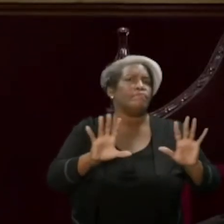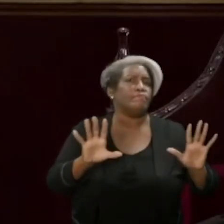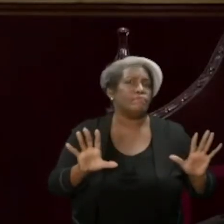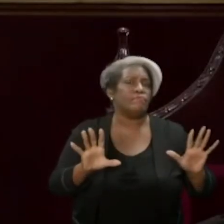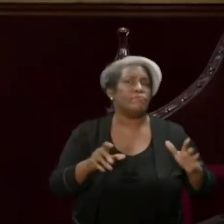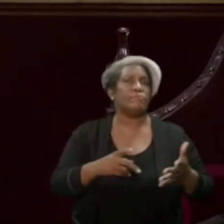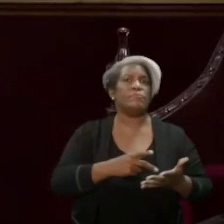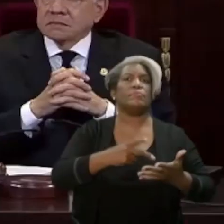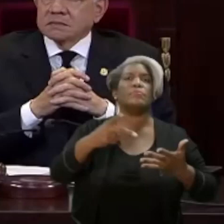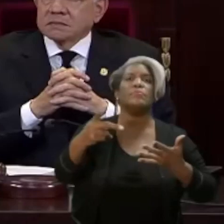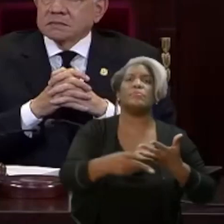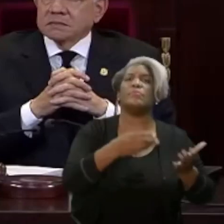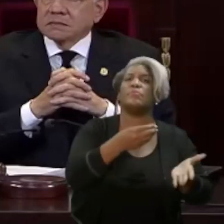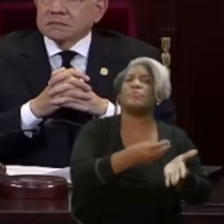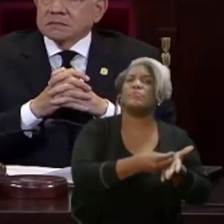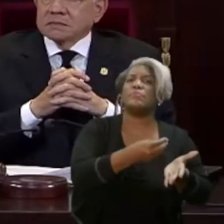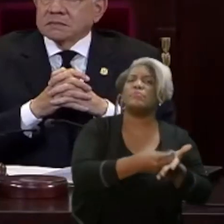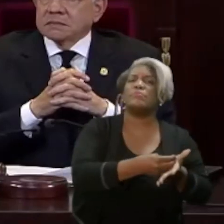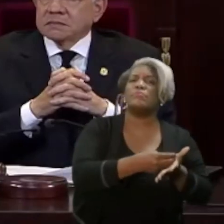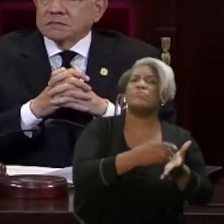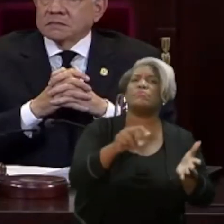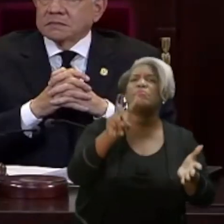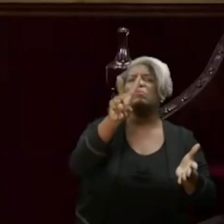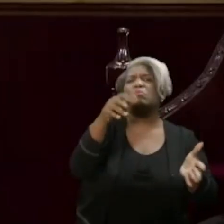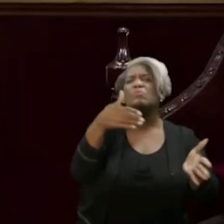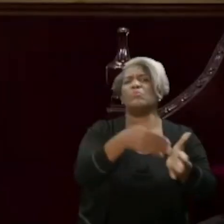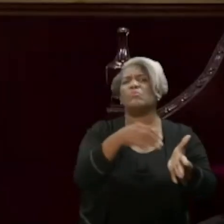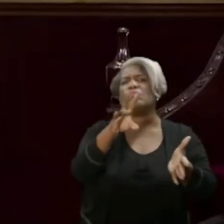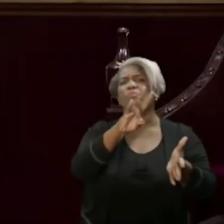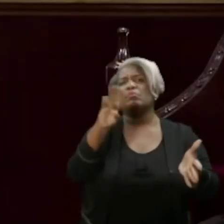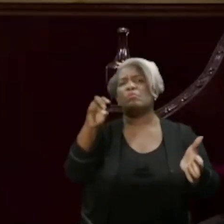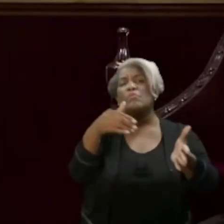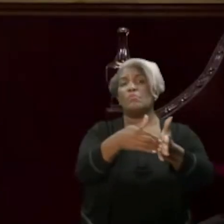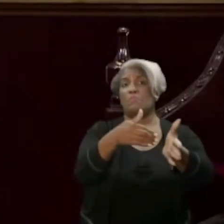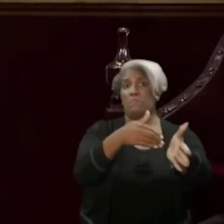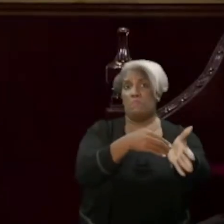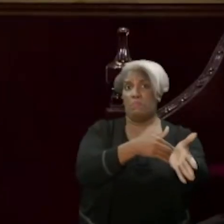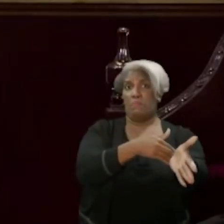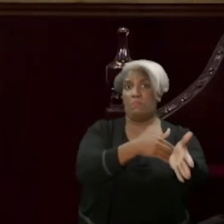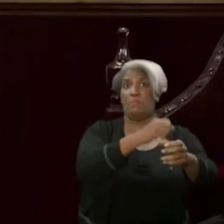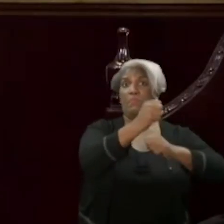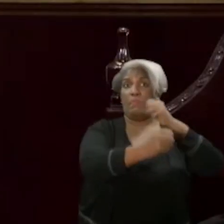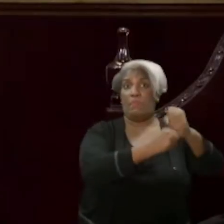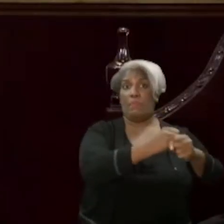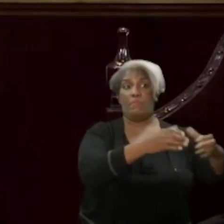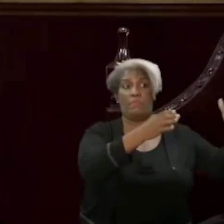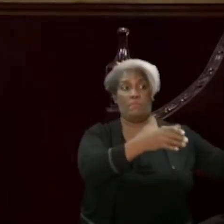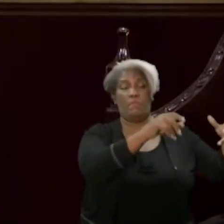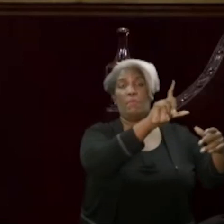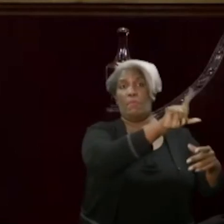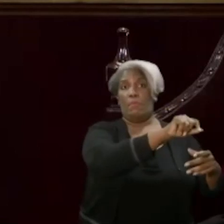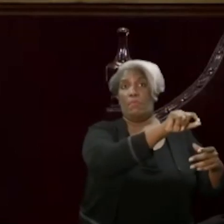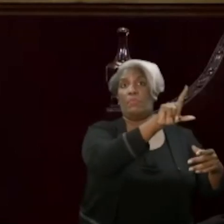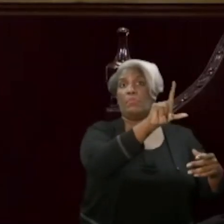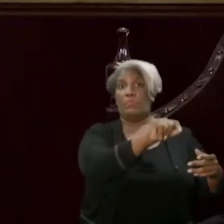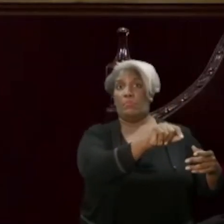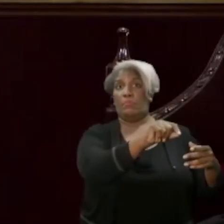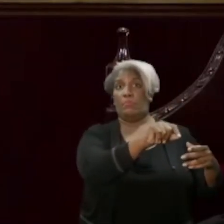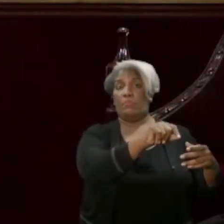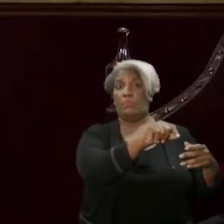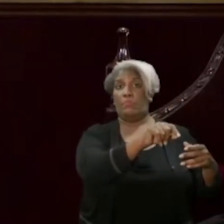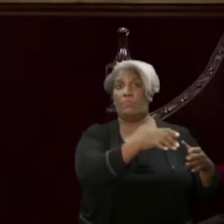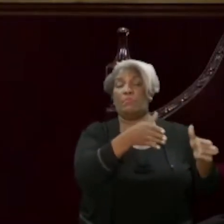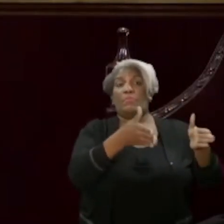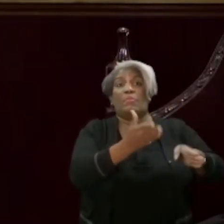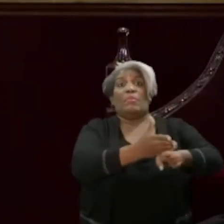programa tenía un presupuesto de poco más de 2.700 millones de pesos en el año 2020 y desde el 2016